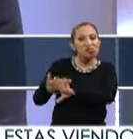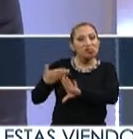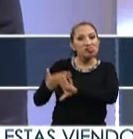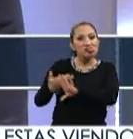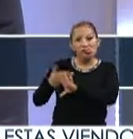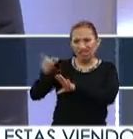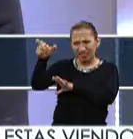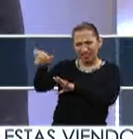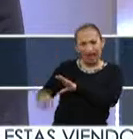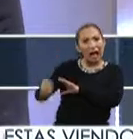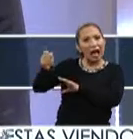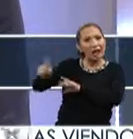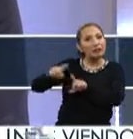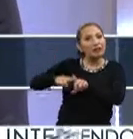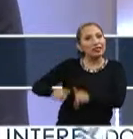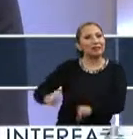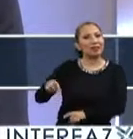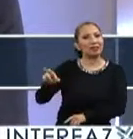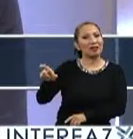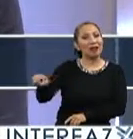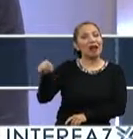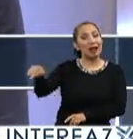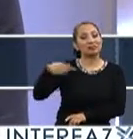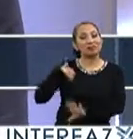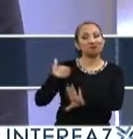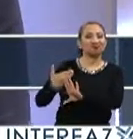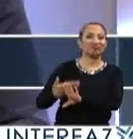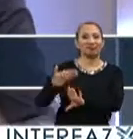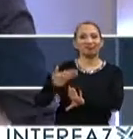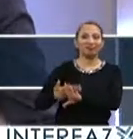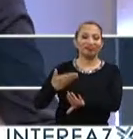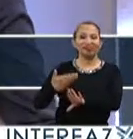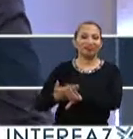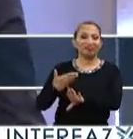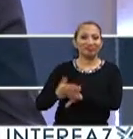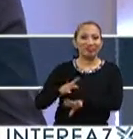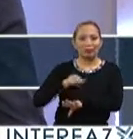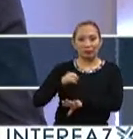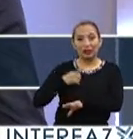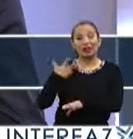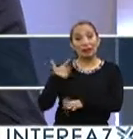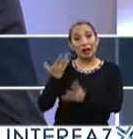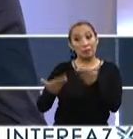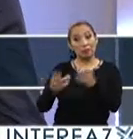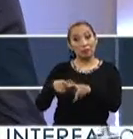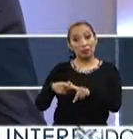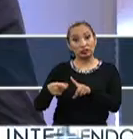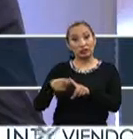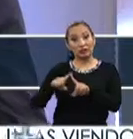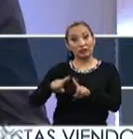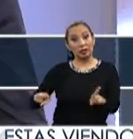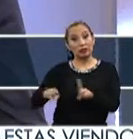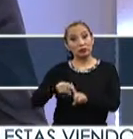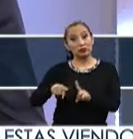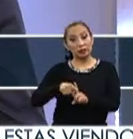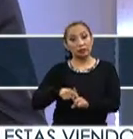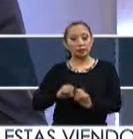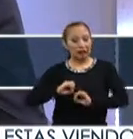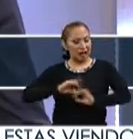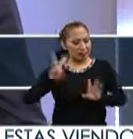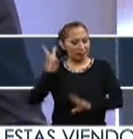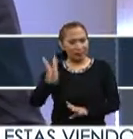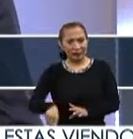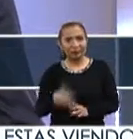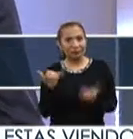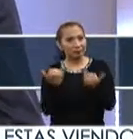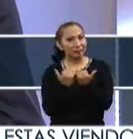viene a representar la diferencia es el que le van a hacer este abuso. Y muchas de veces poder. positiva, son diferencias positivas.